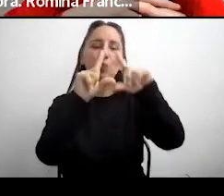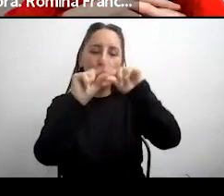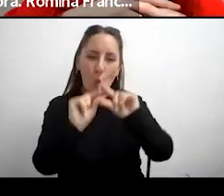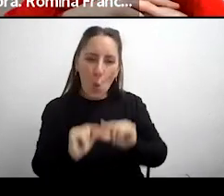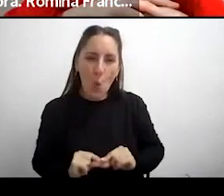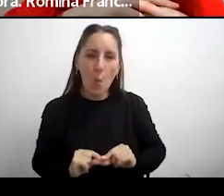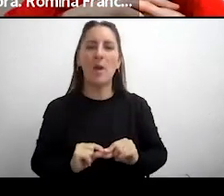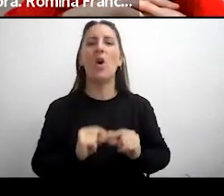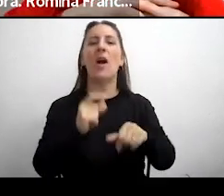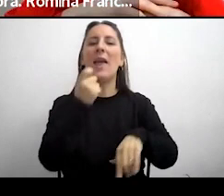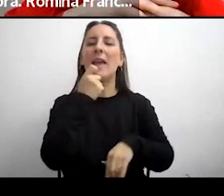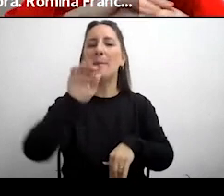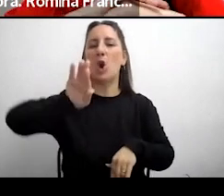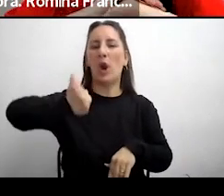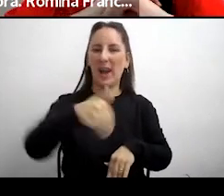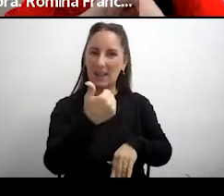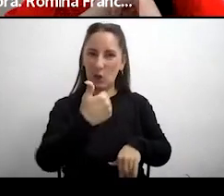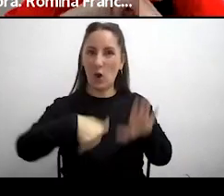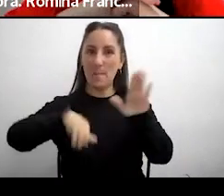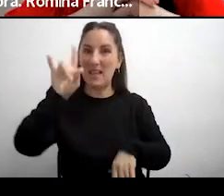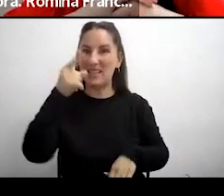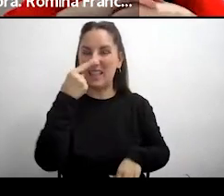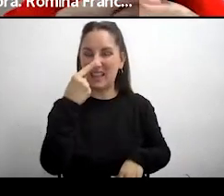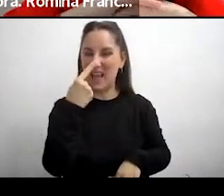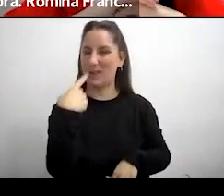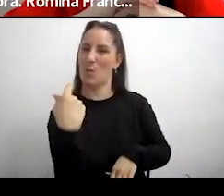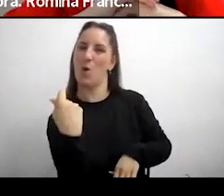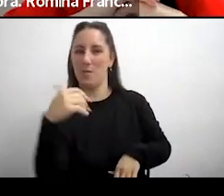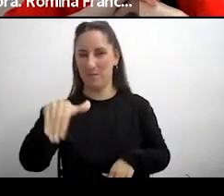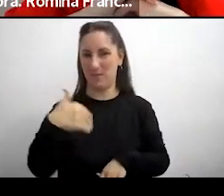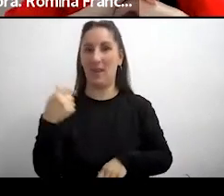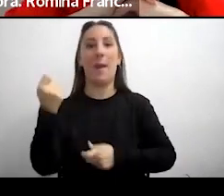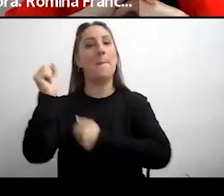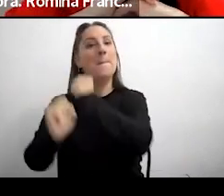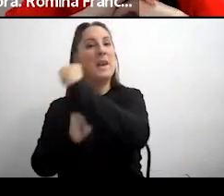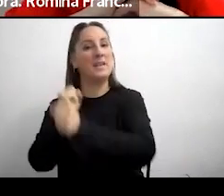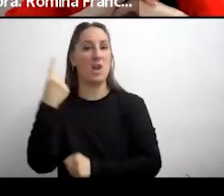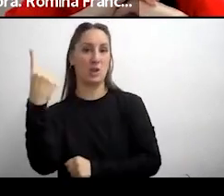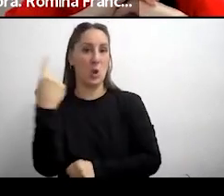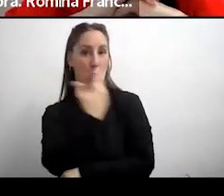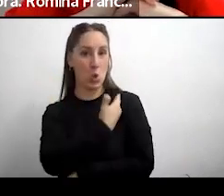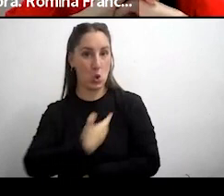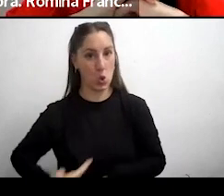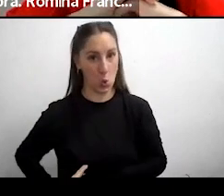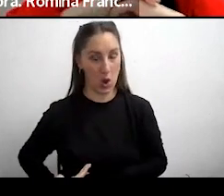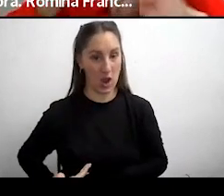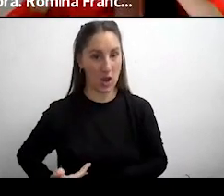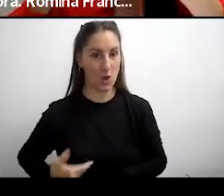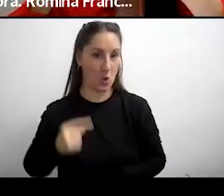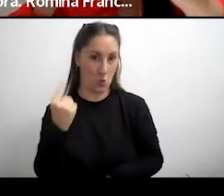los retiros, que es como lo más interesante quizás en las unipersonales. Acá trabajamos con los